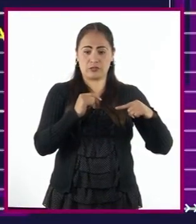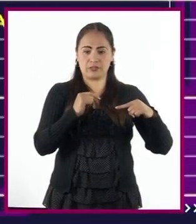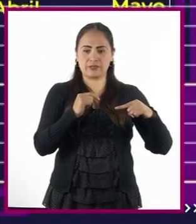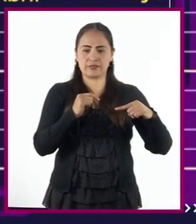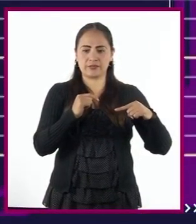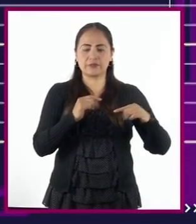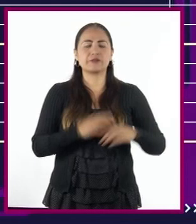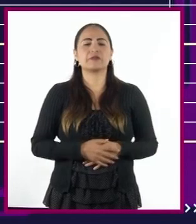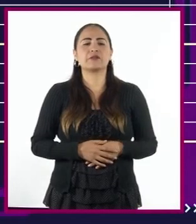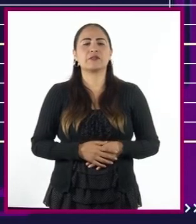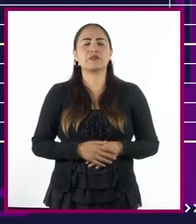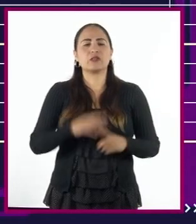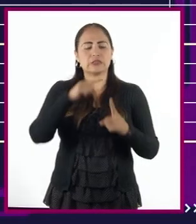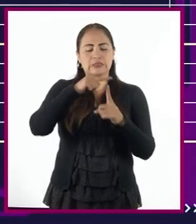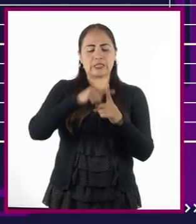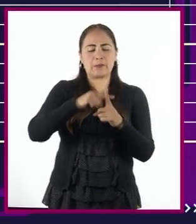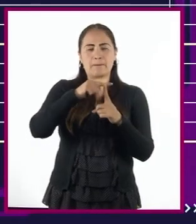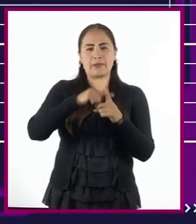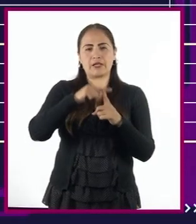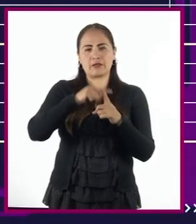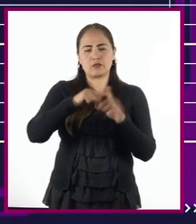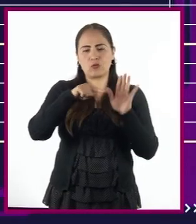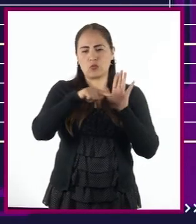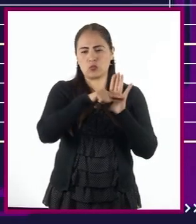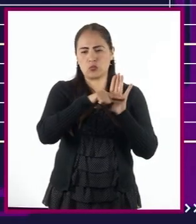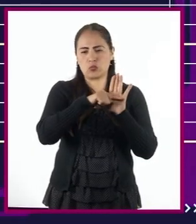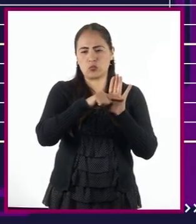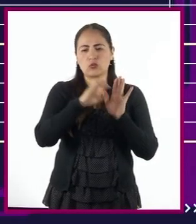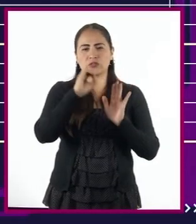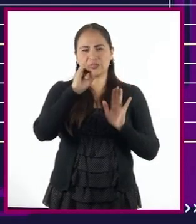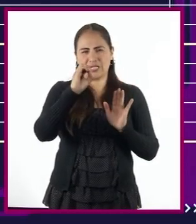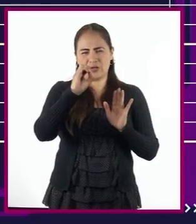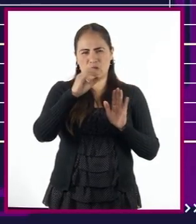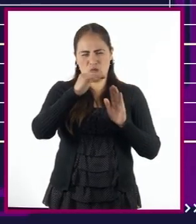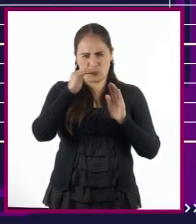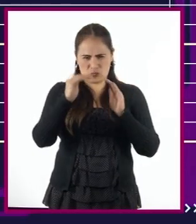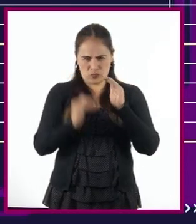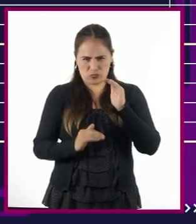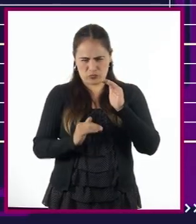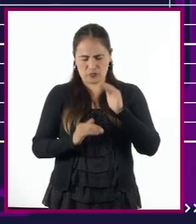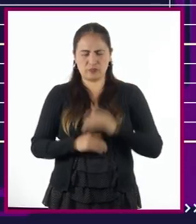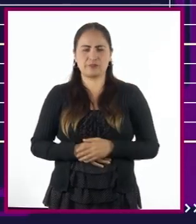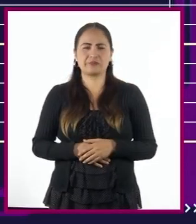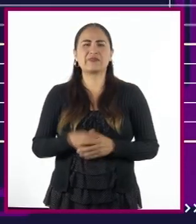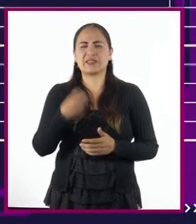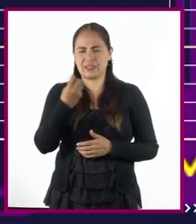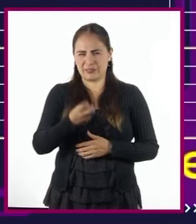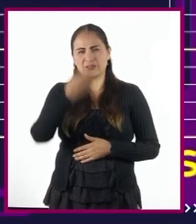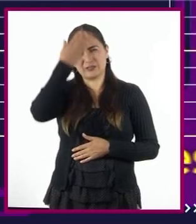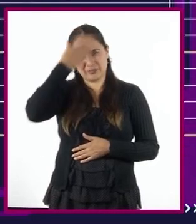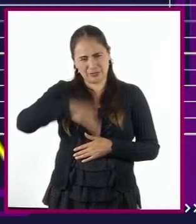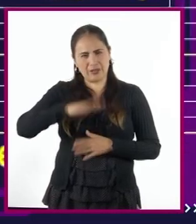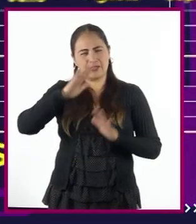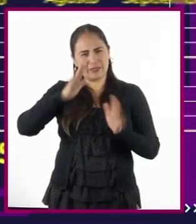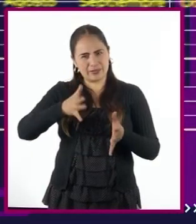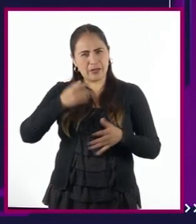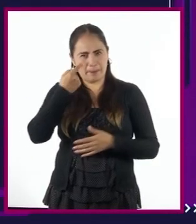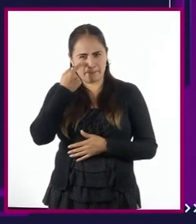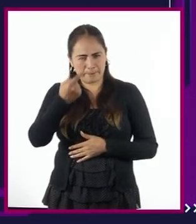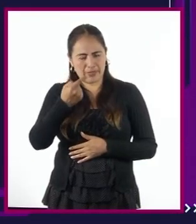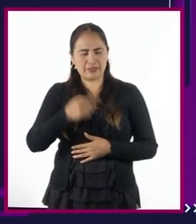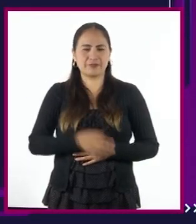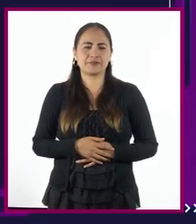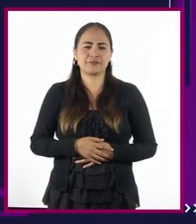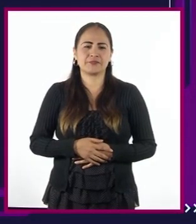representan las temperaturas menores a 0 grados Celsius. Sabiendo esto, observemos